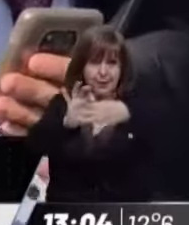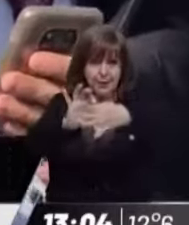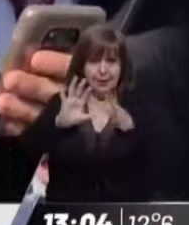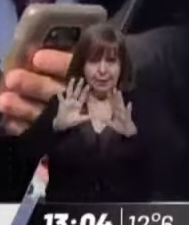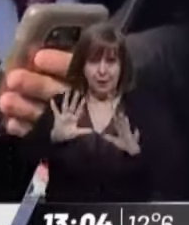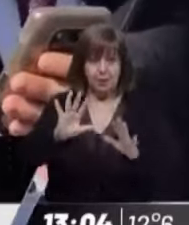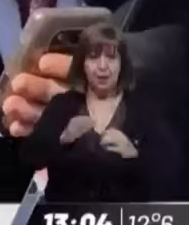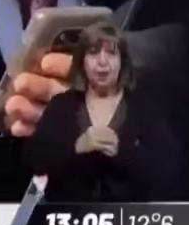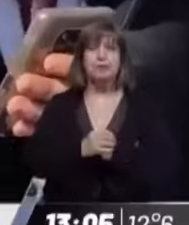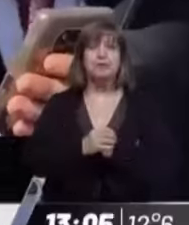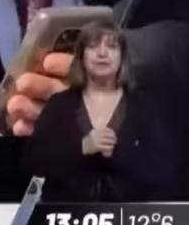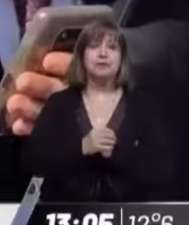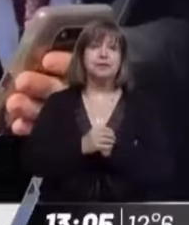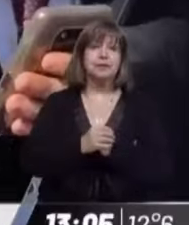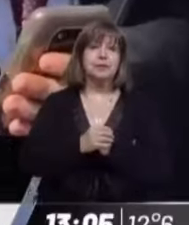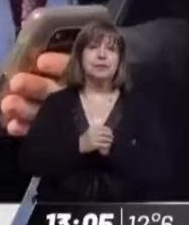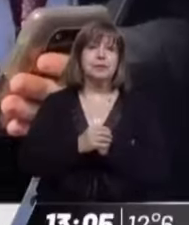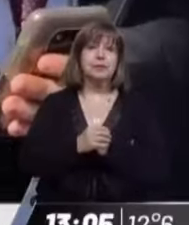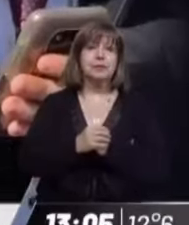colega sobre ley base?